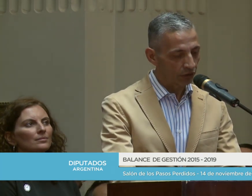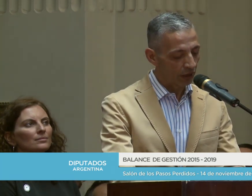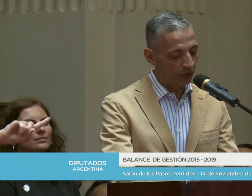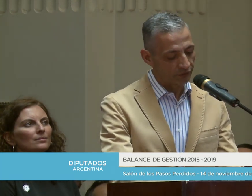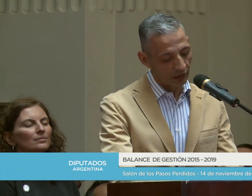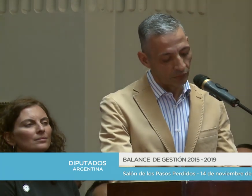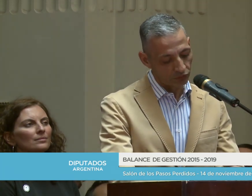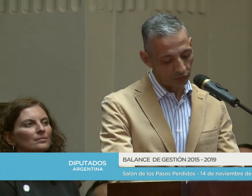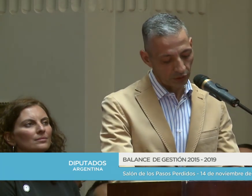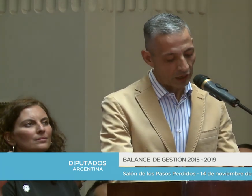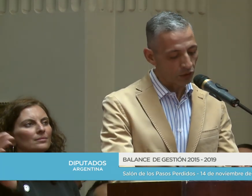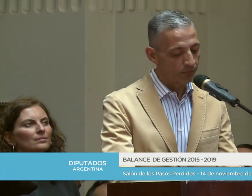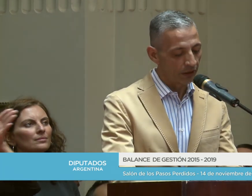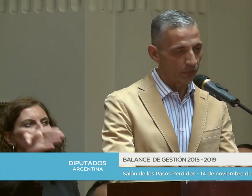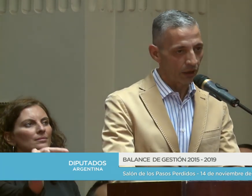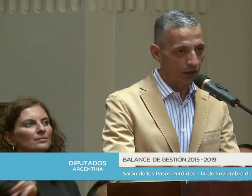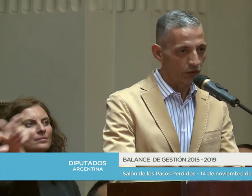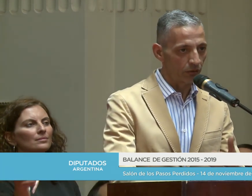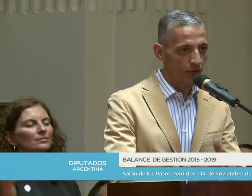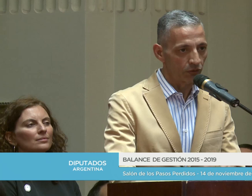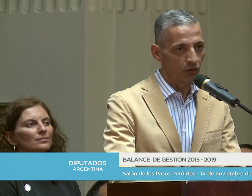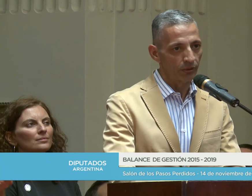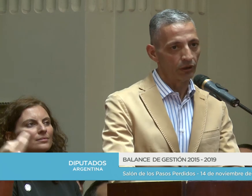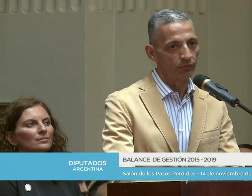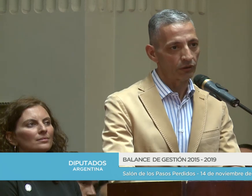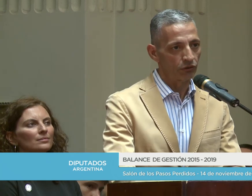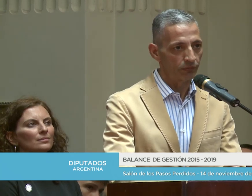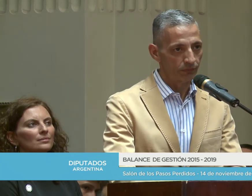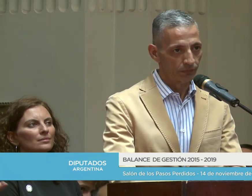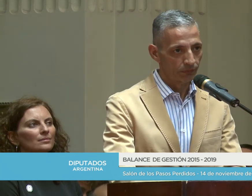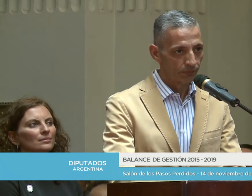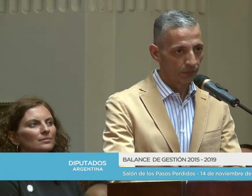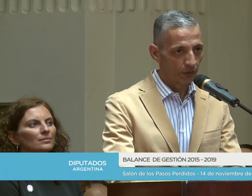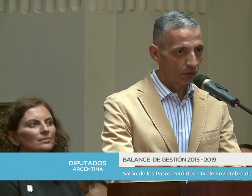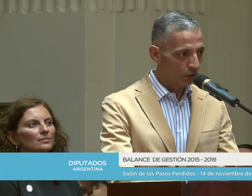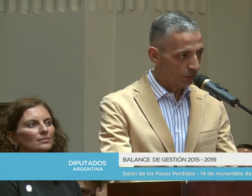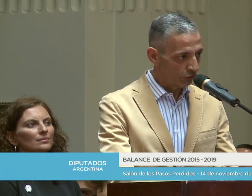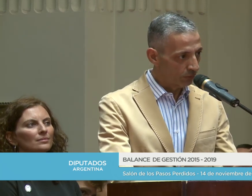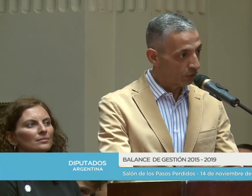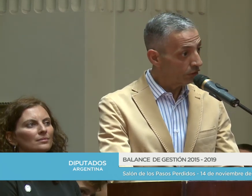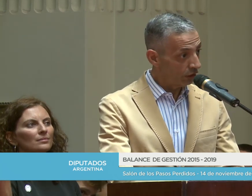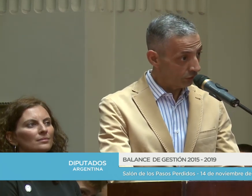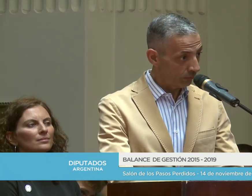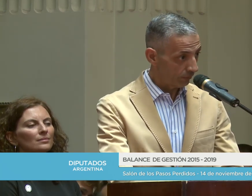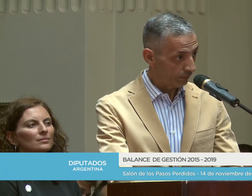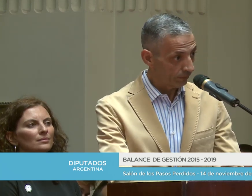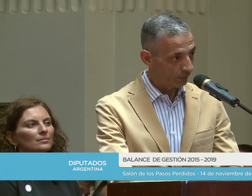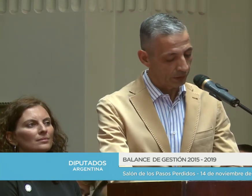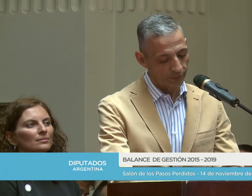Necesitamos y avanzamos y acompañamos la gestión, como lo dijo el compañero Marcio, como lo hicimos con